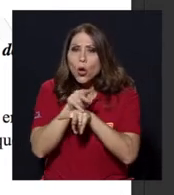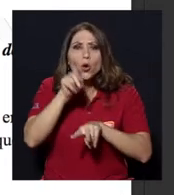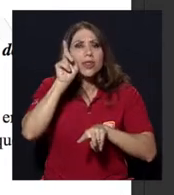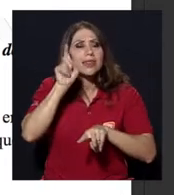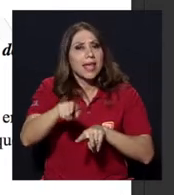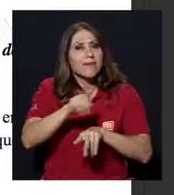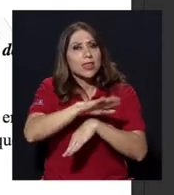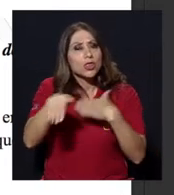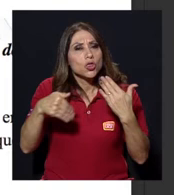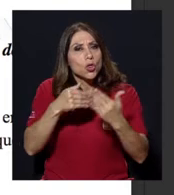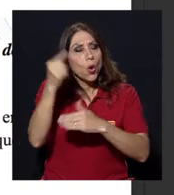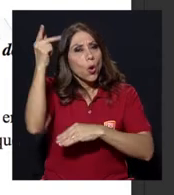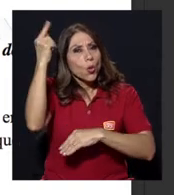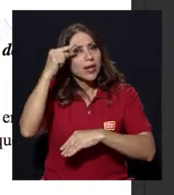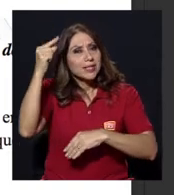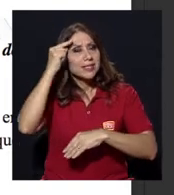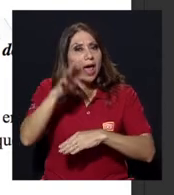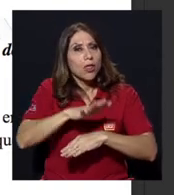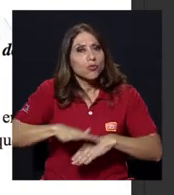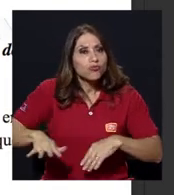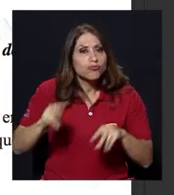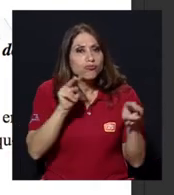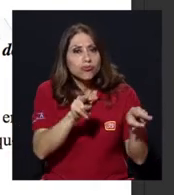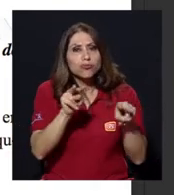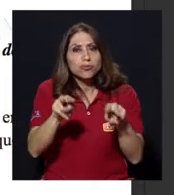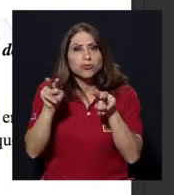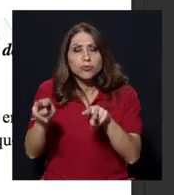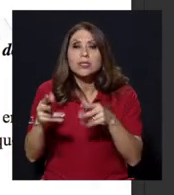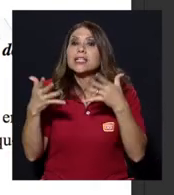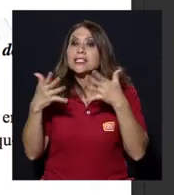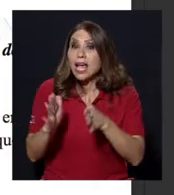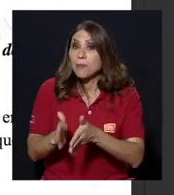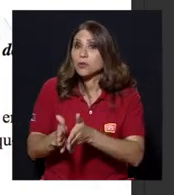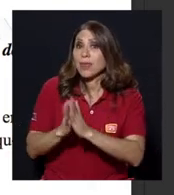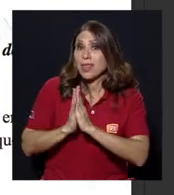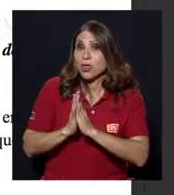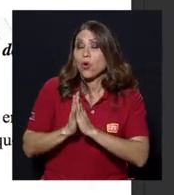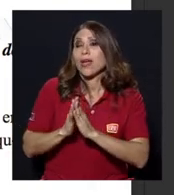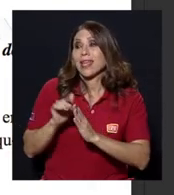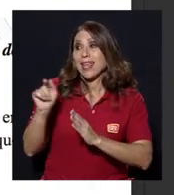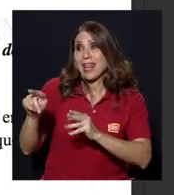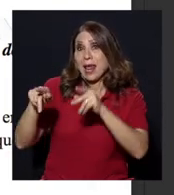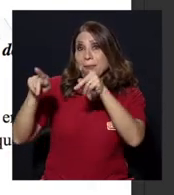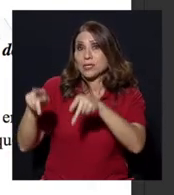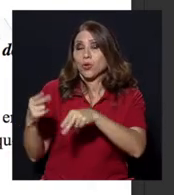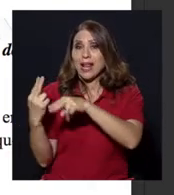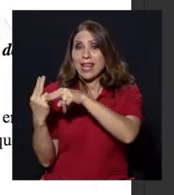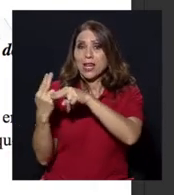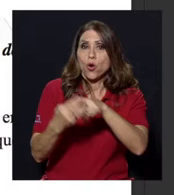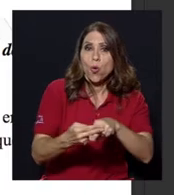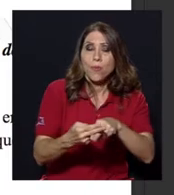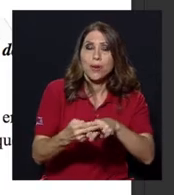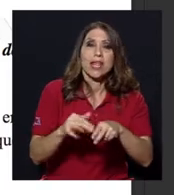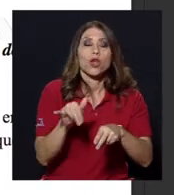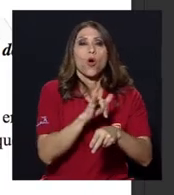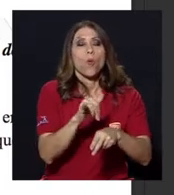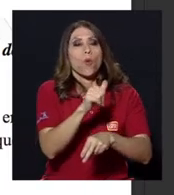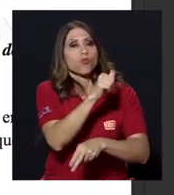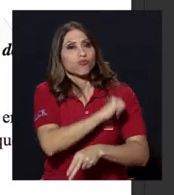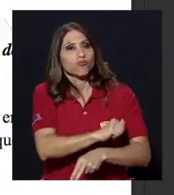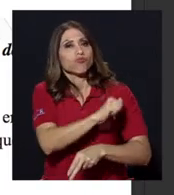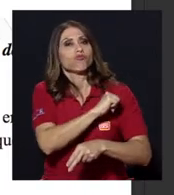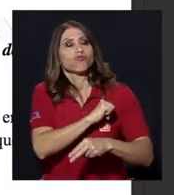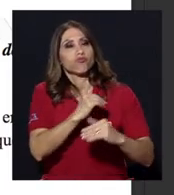todo el Estado. Y para eso le hemos solicitado también que la persona que se nombre en el cargo de jerarca